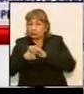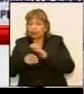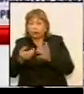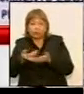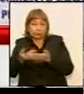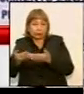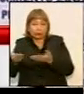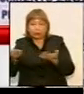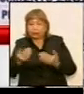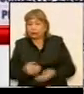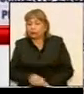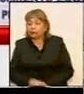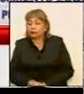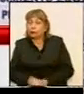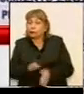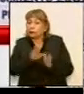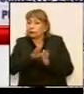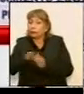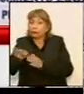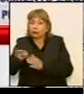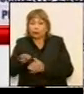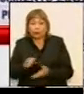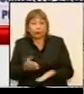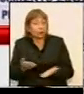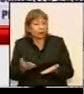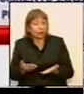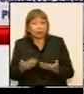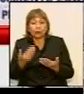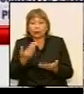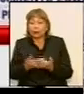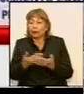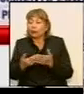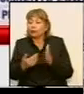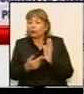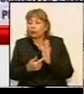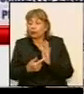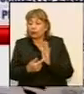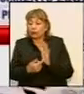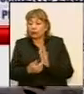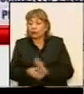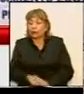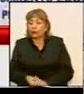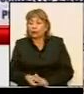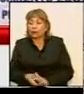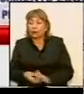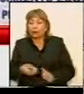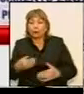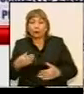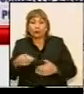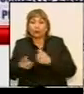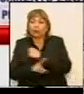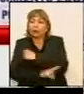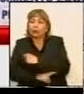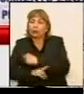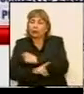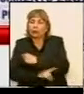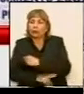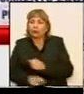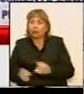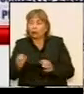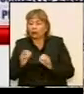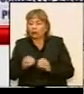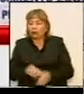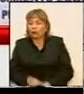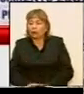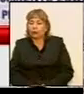explotación, por un lado, y por otro lado, este supuesto valor agregado adicional de las industrias,